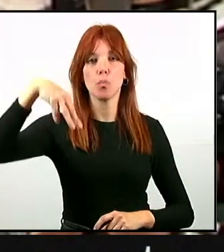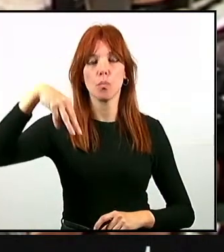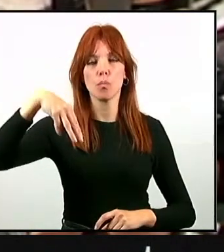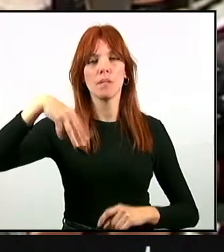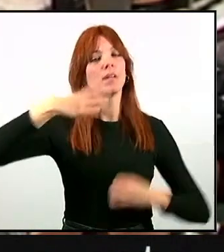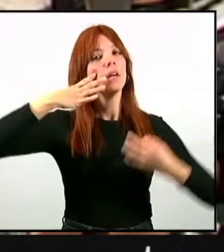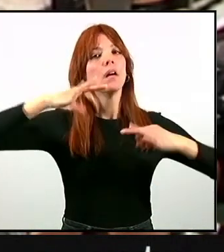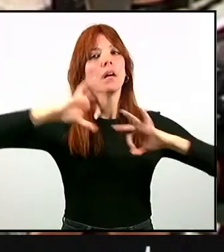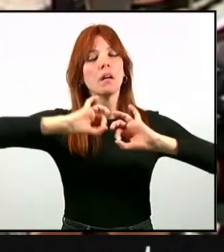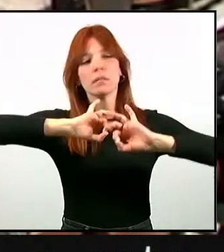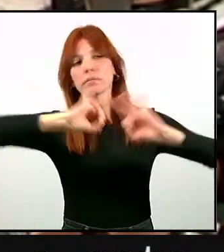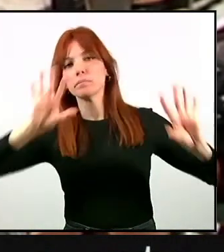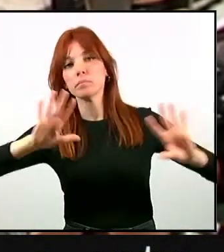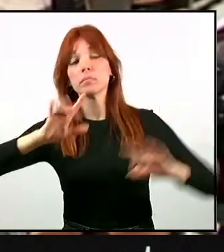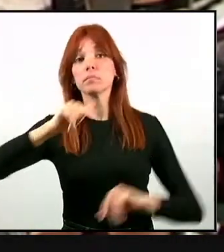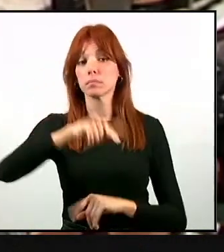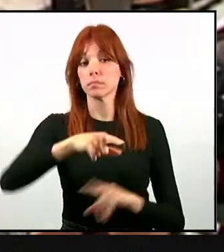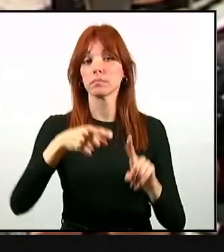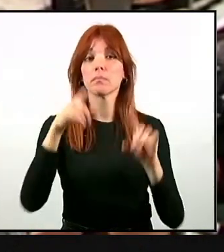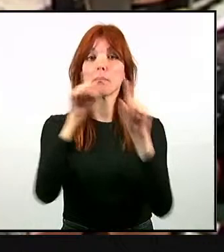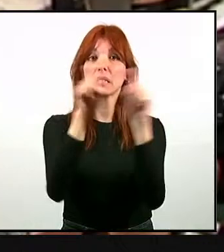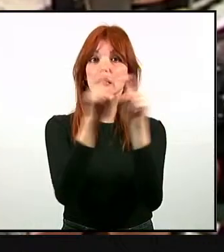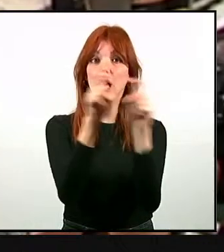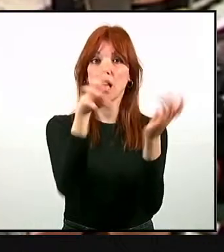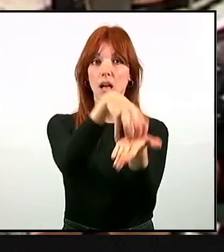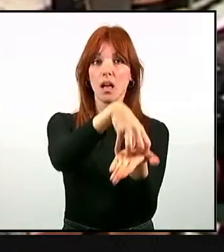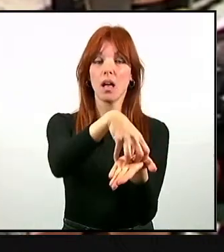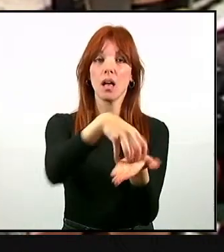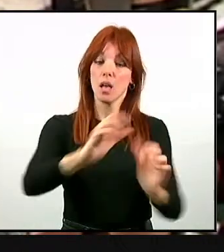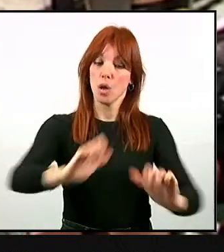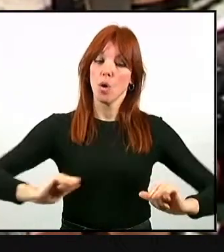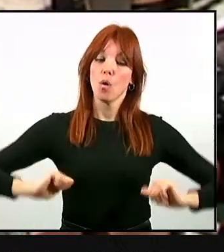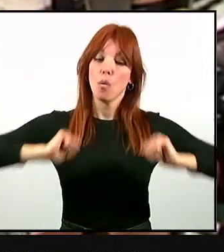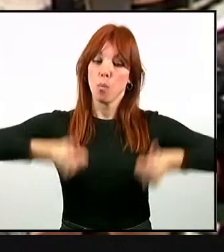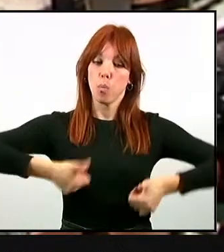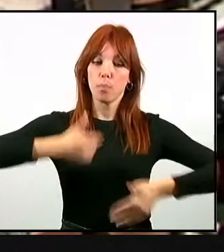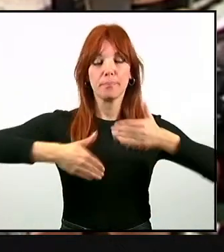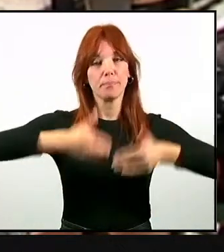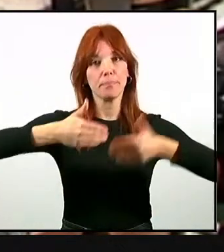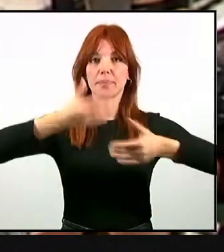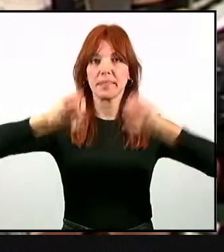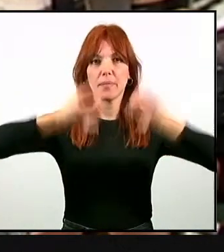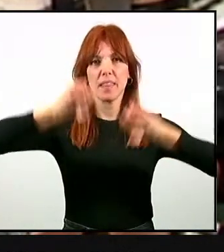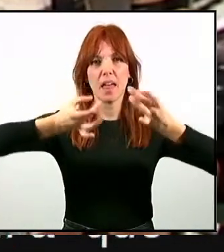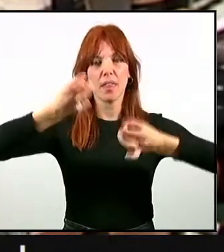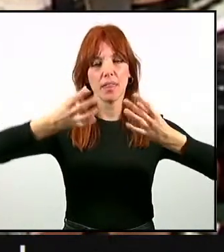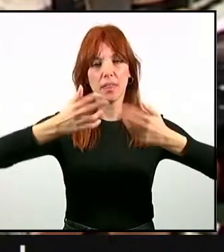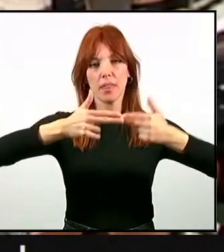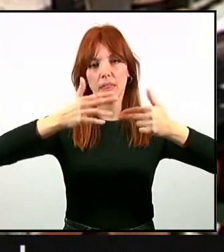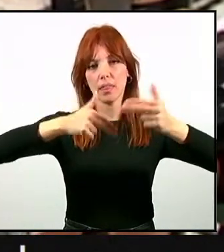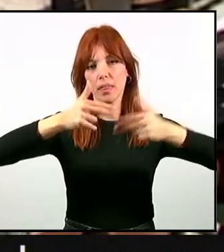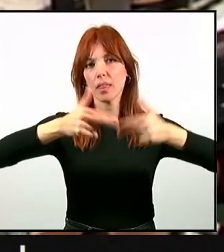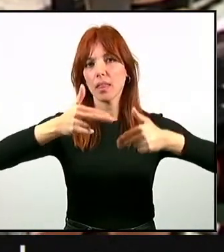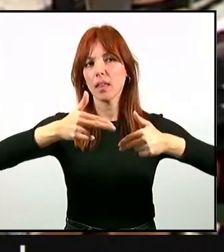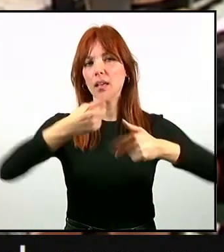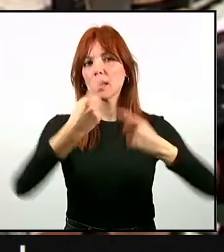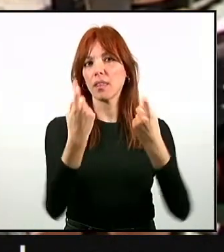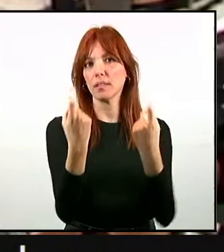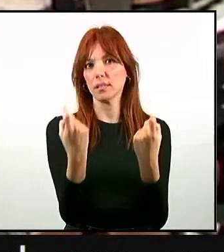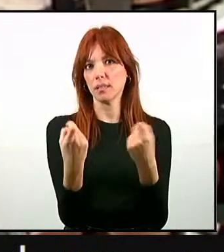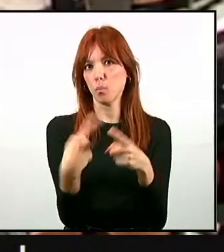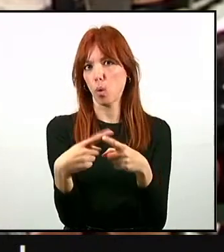lógicamente, para que esta empresa empiece a tener actividad, una vez construida, necesita esa materia